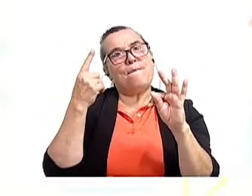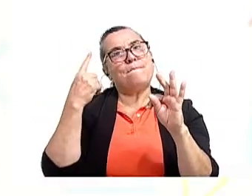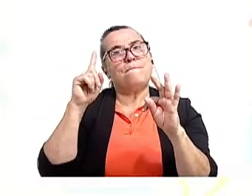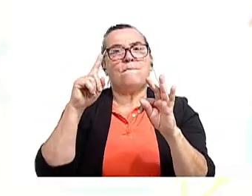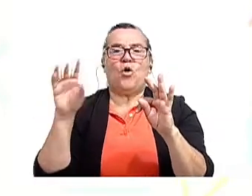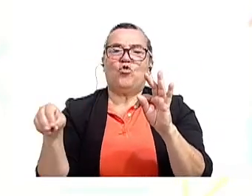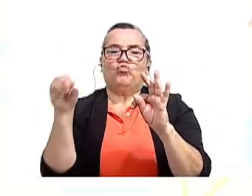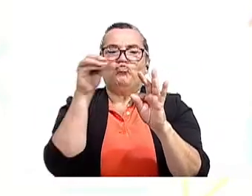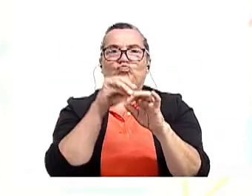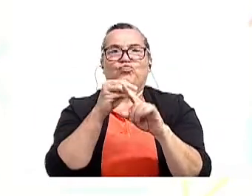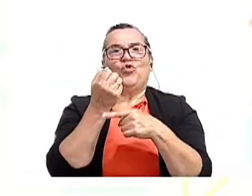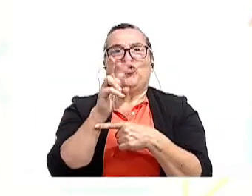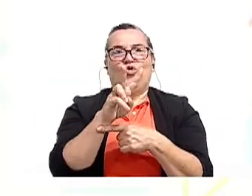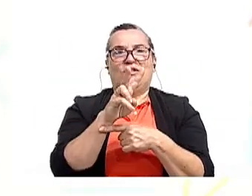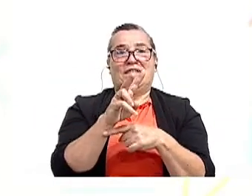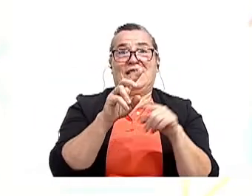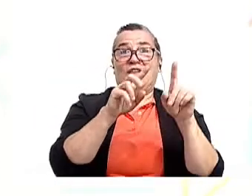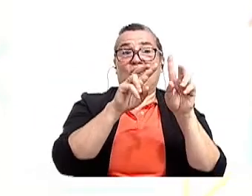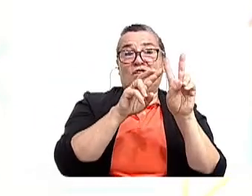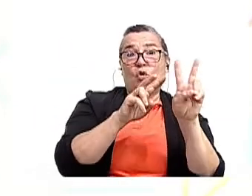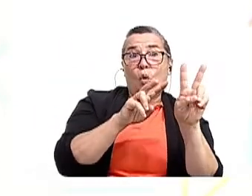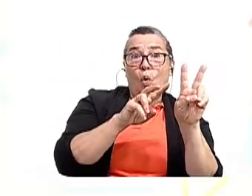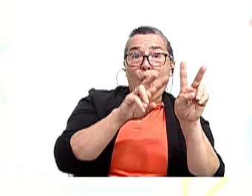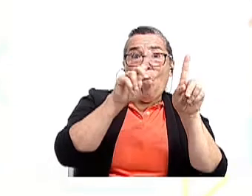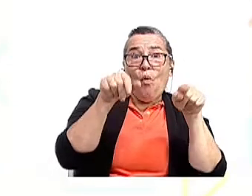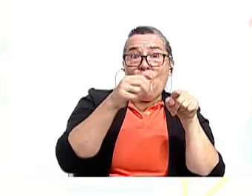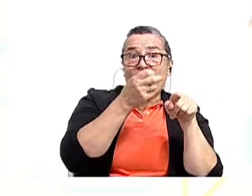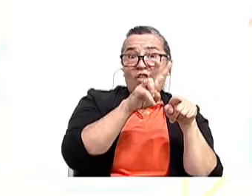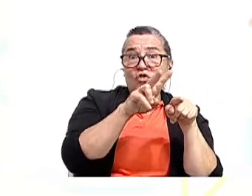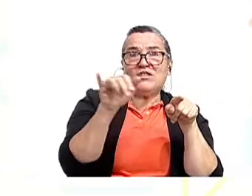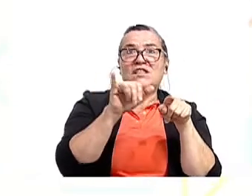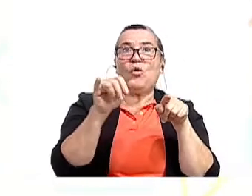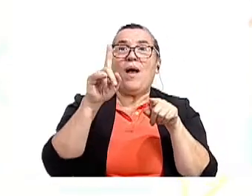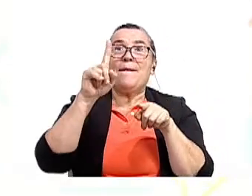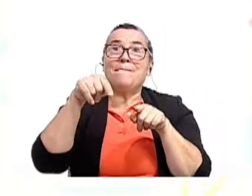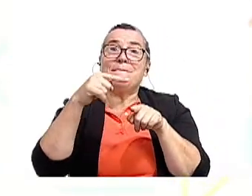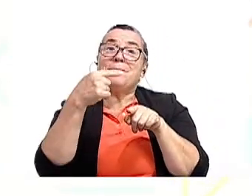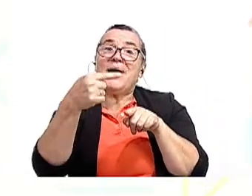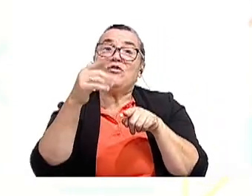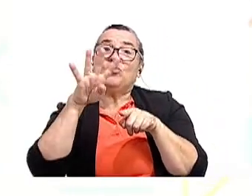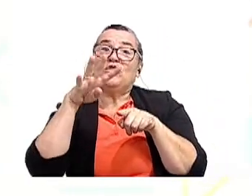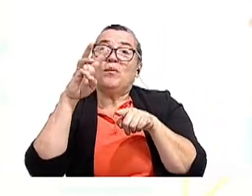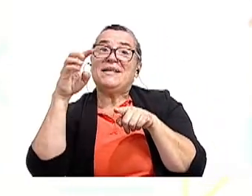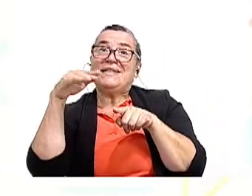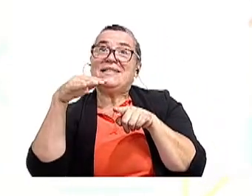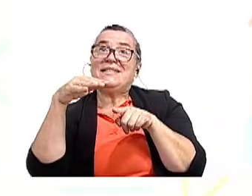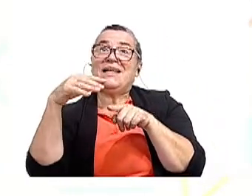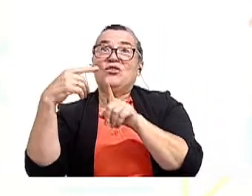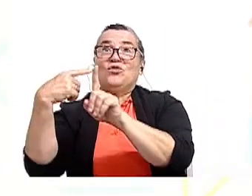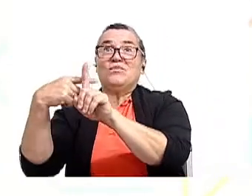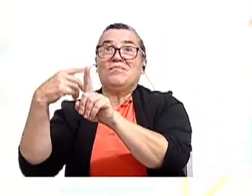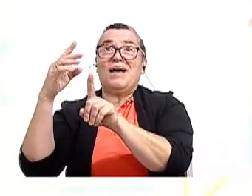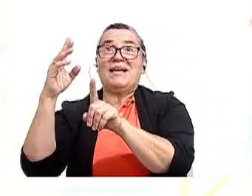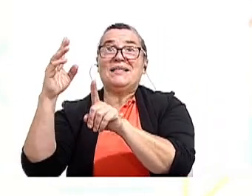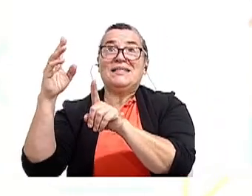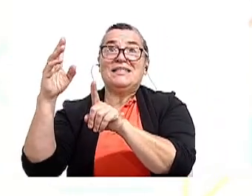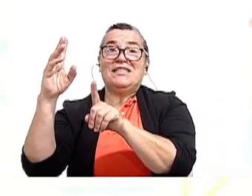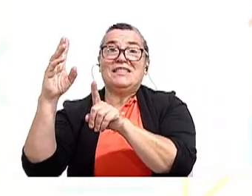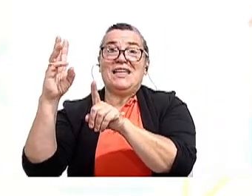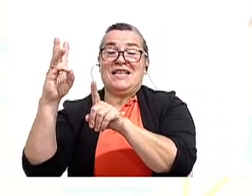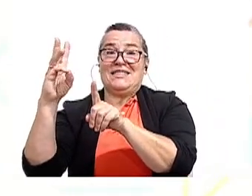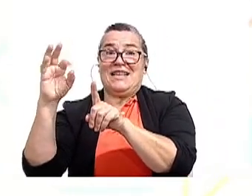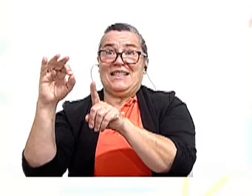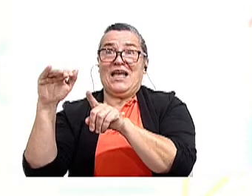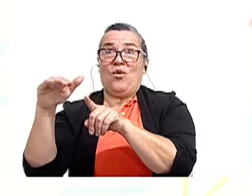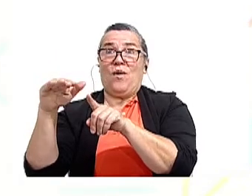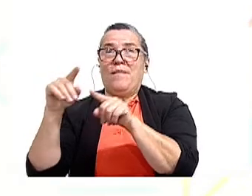siguiente forma. V de 12 es igual a menos 4.600 por 12 más 69.000.